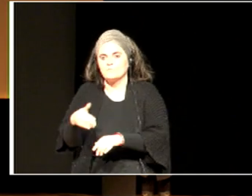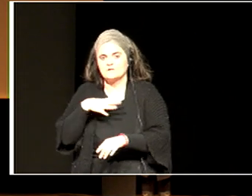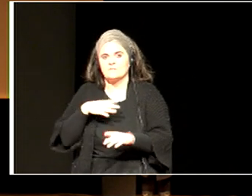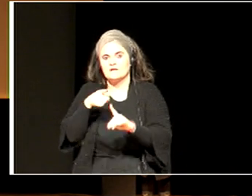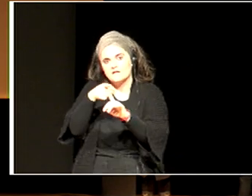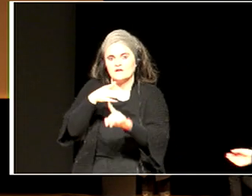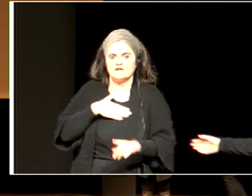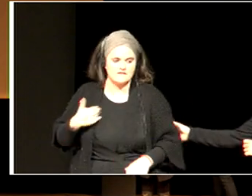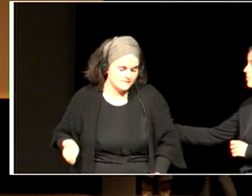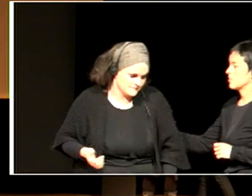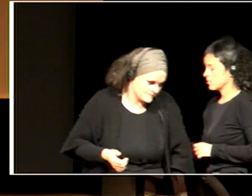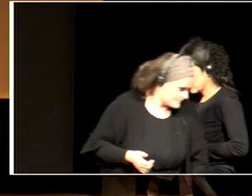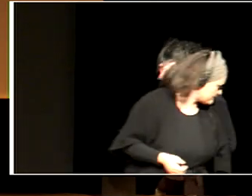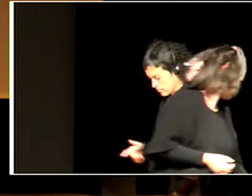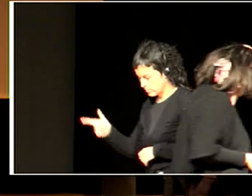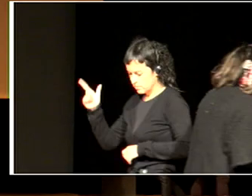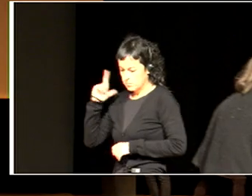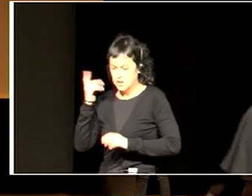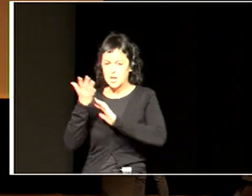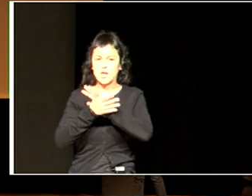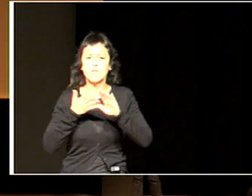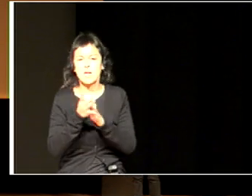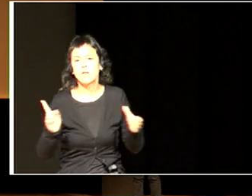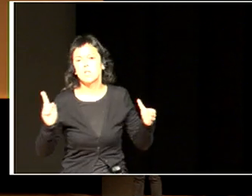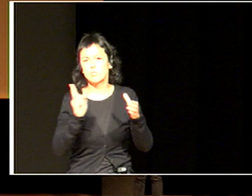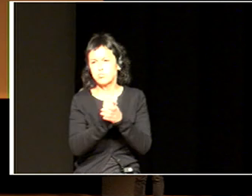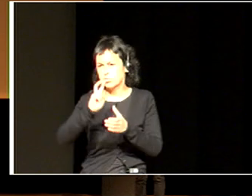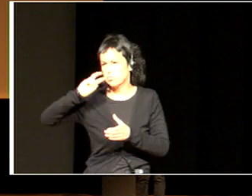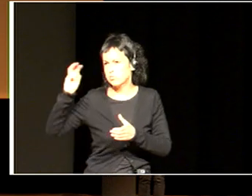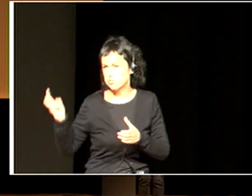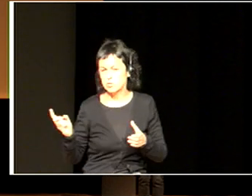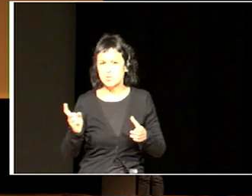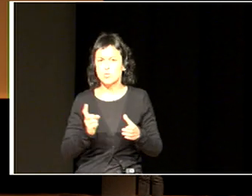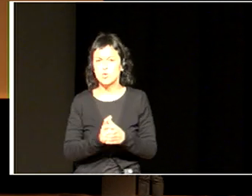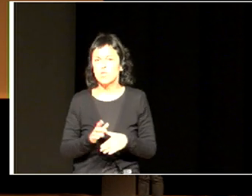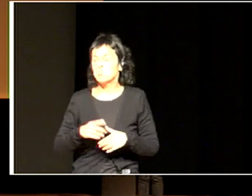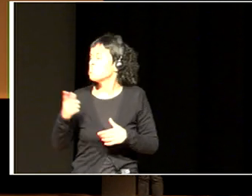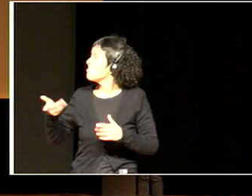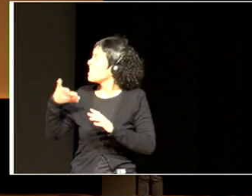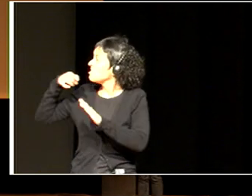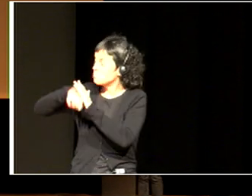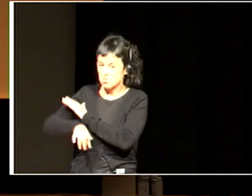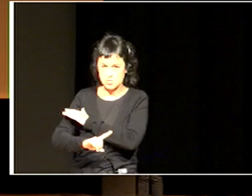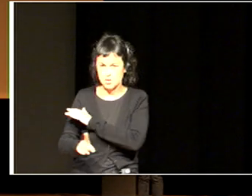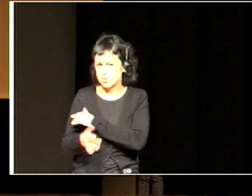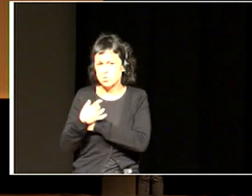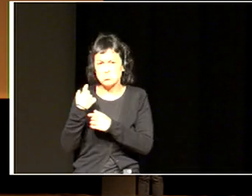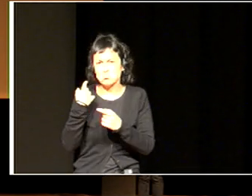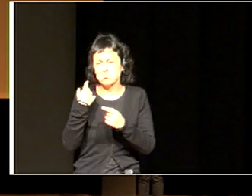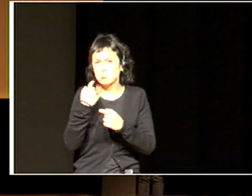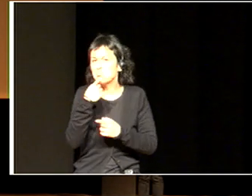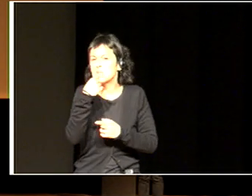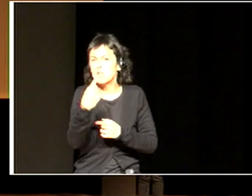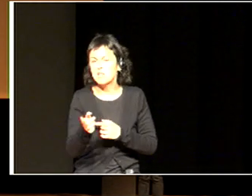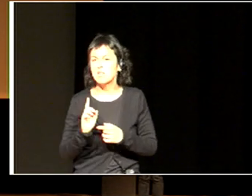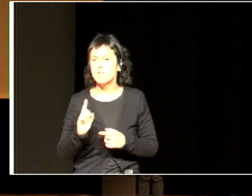coeducativa como ayer a blast is de integración de diversidad de inclusión no lo voy a poner mucho solamente voy a decir para todo